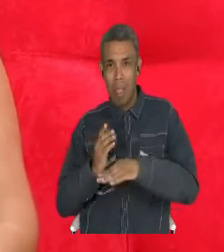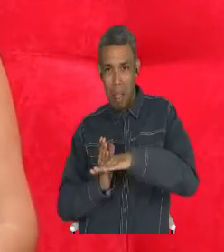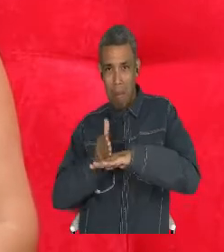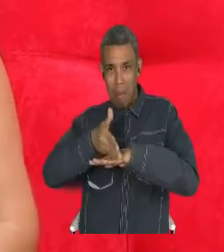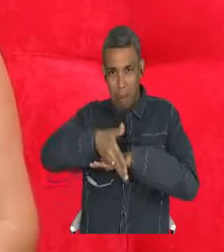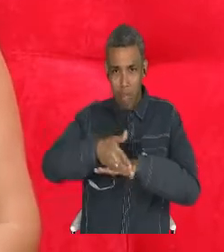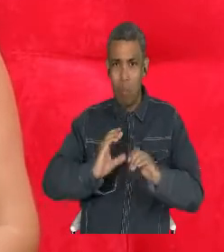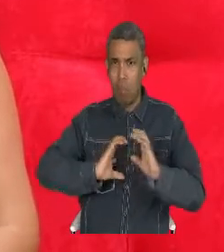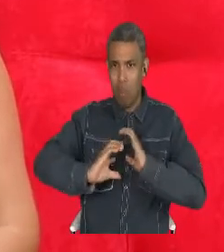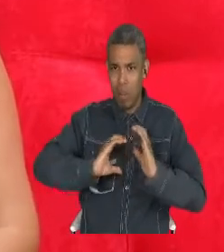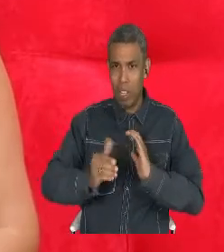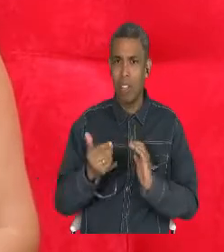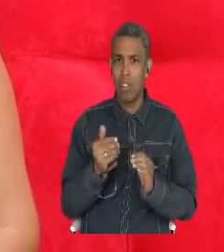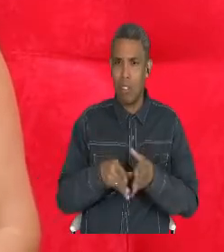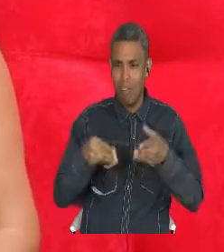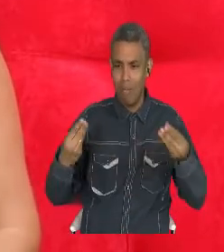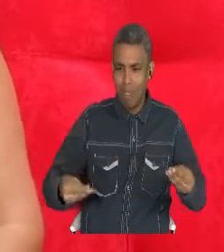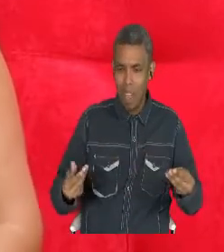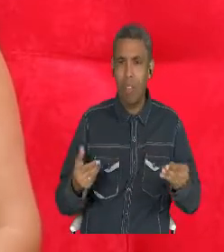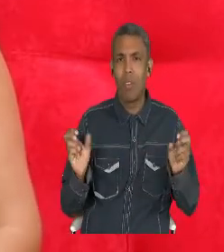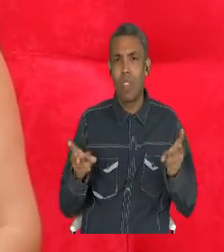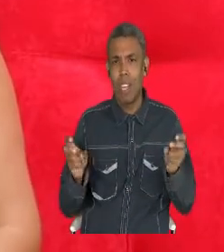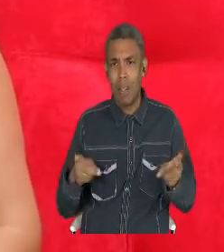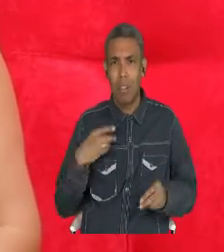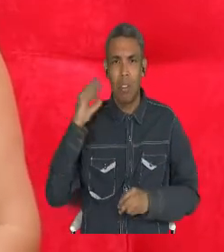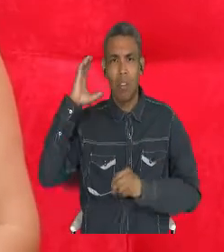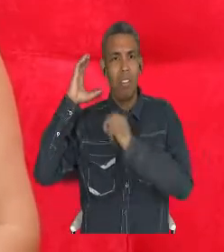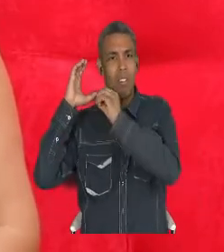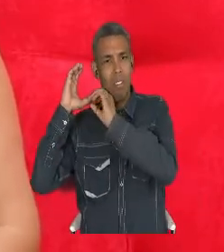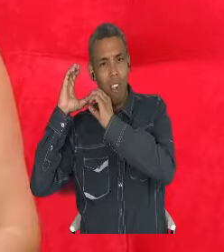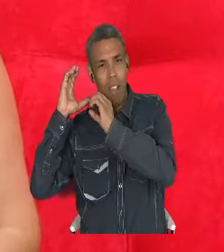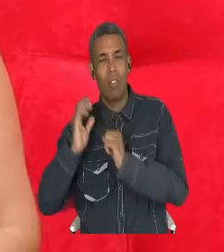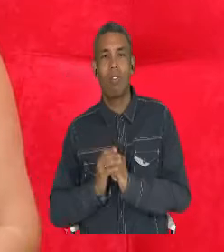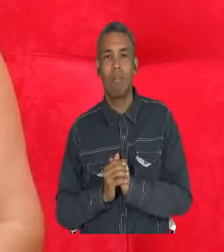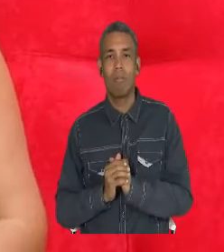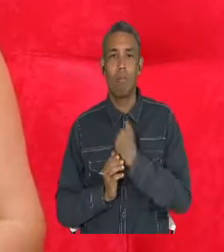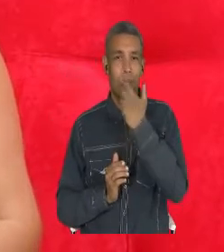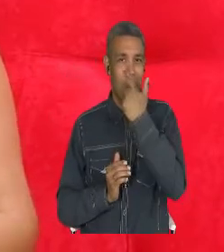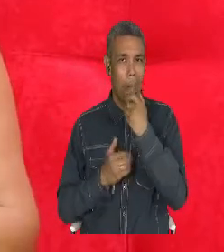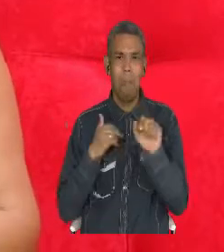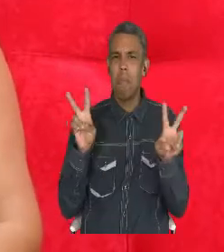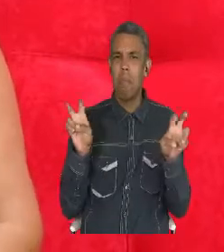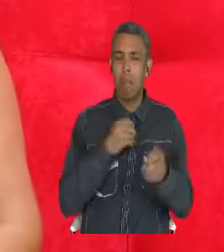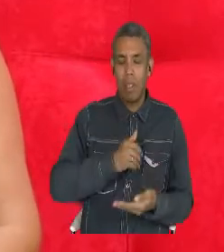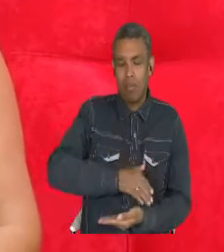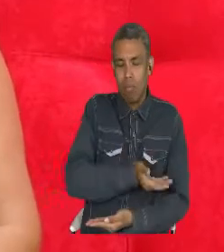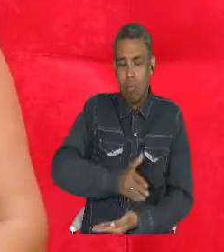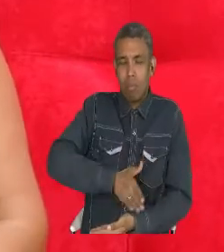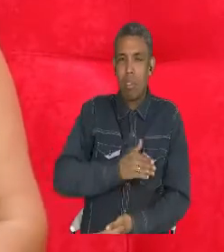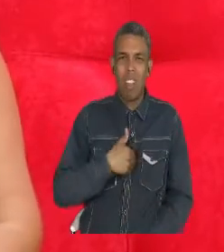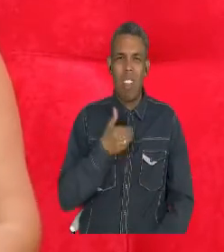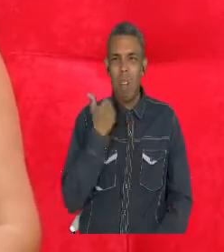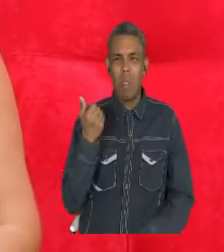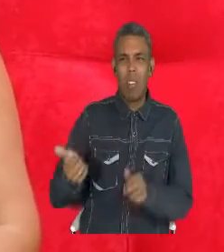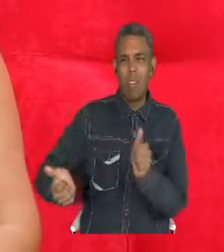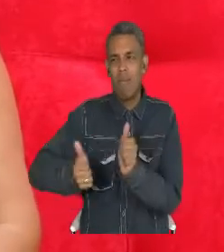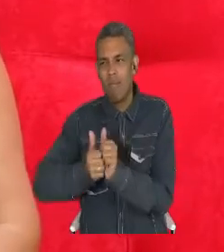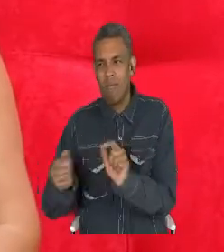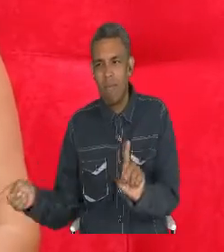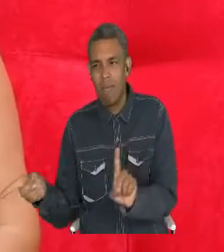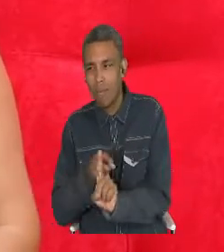radio, prensa, televisión. Y este tema se llama Mejor Estar Sola, va enfocado a todas las